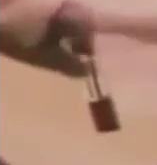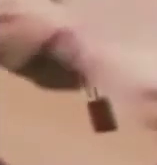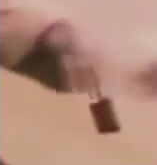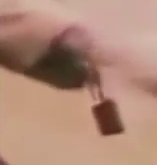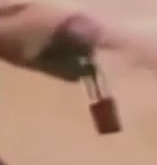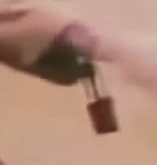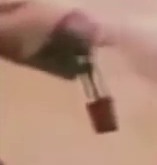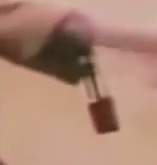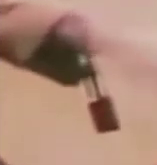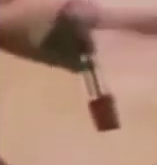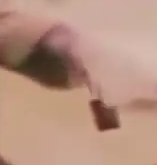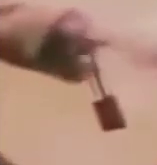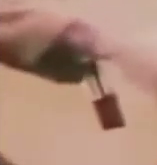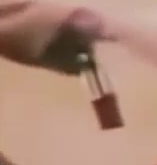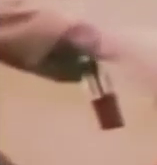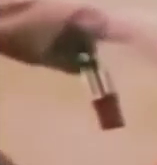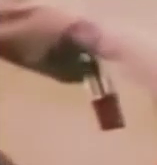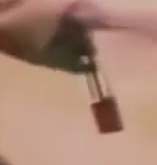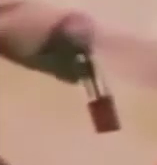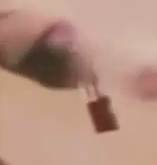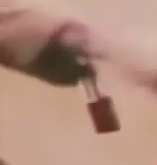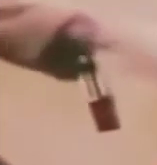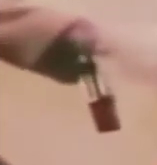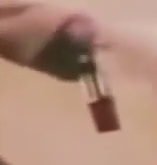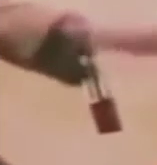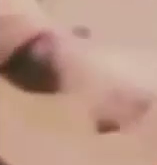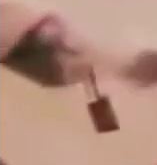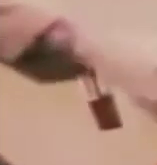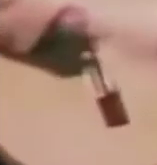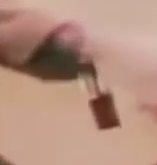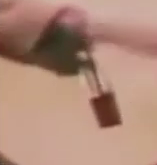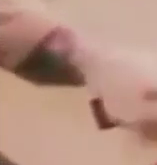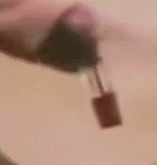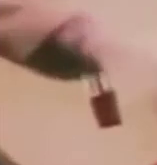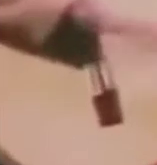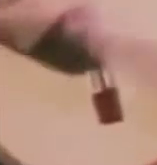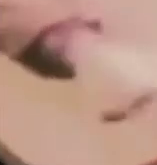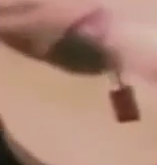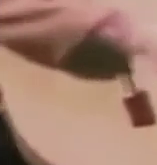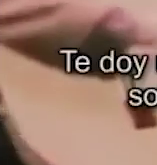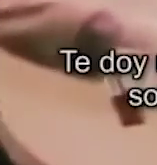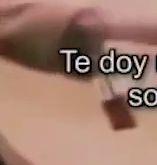Porque no te conocen ni te sienten.